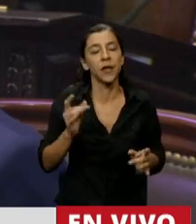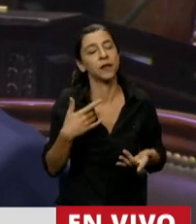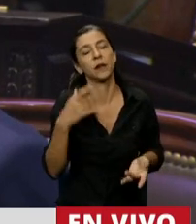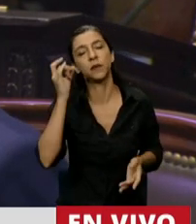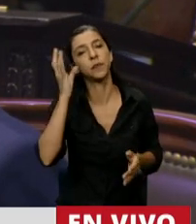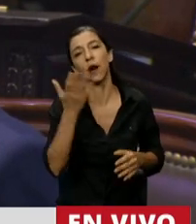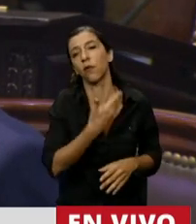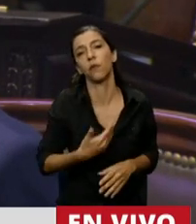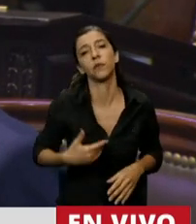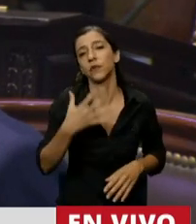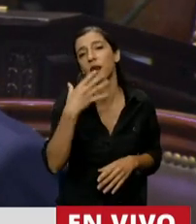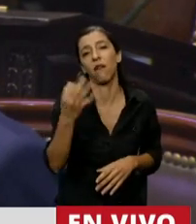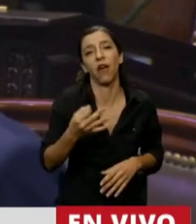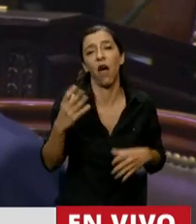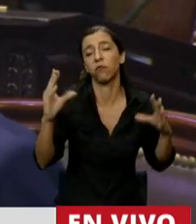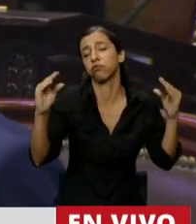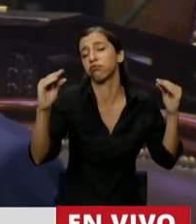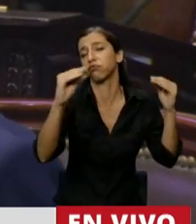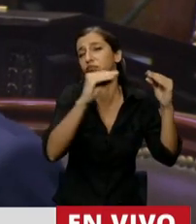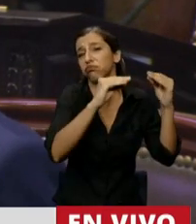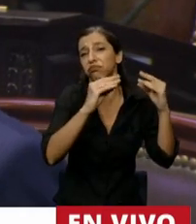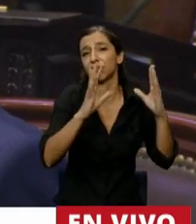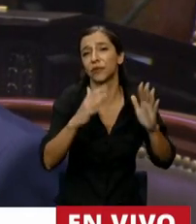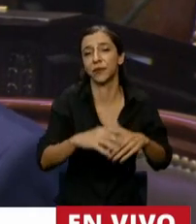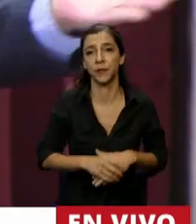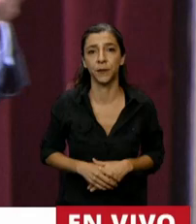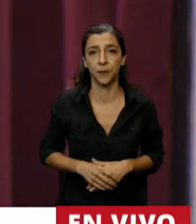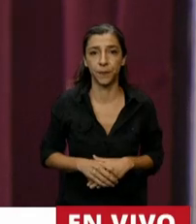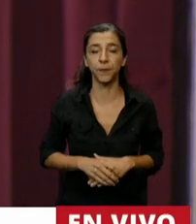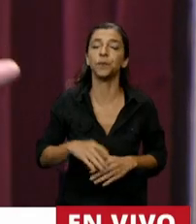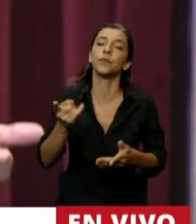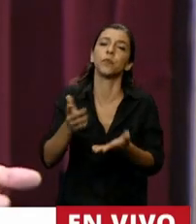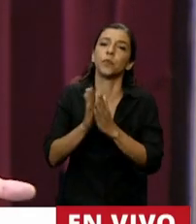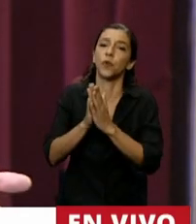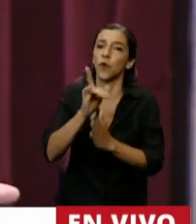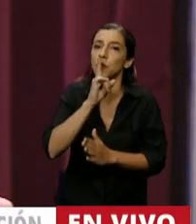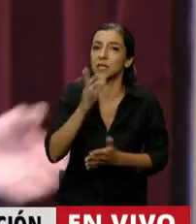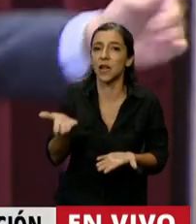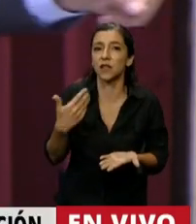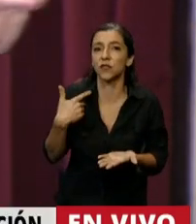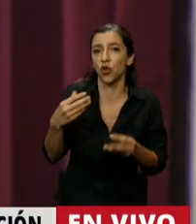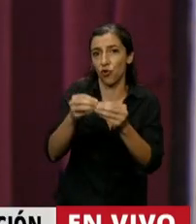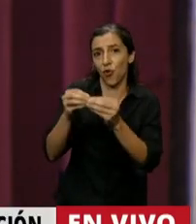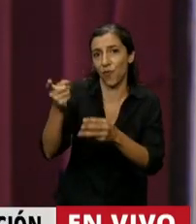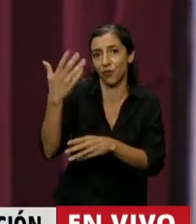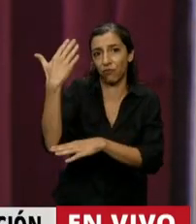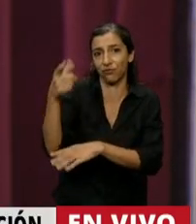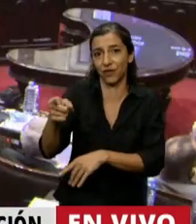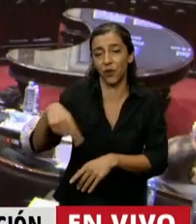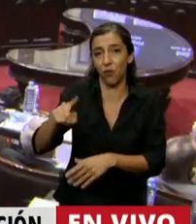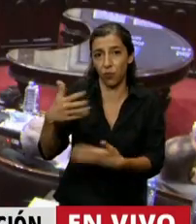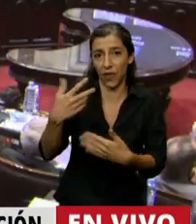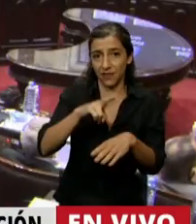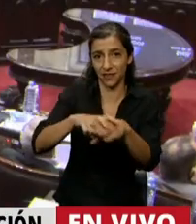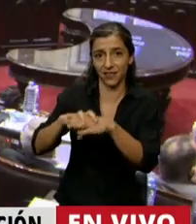mucho murmullo y... Si pueden sentarse en las bancas y hacer silencio, está hablando un compañero de banca de ustedes. Venga más adelante que tiene